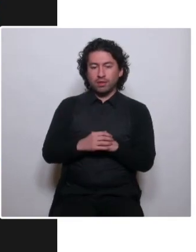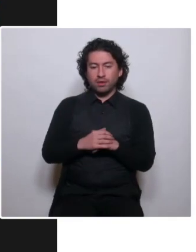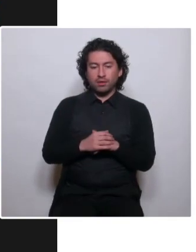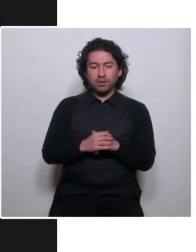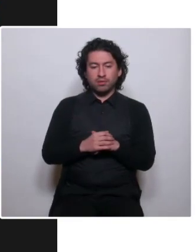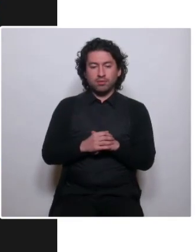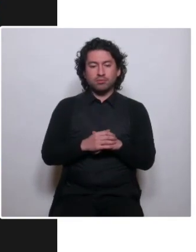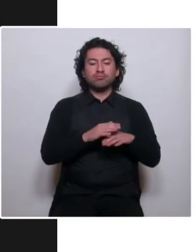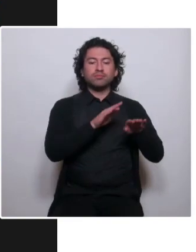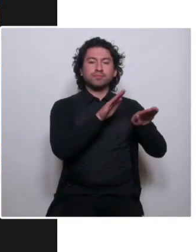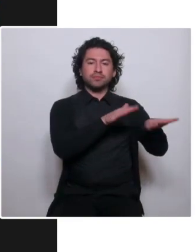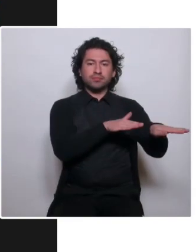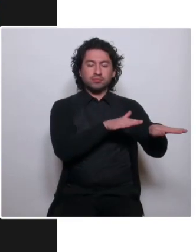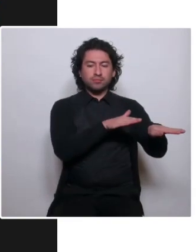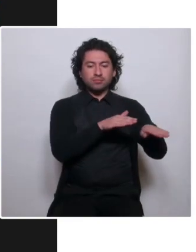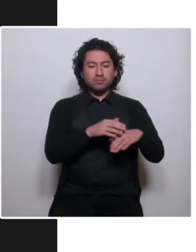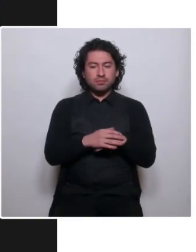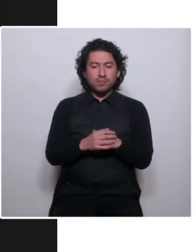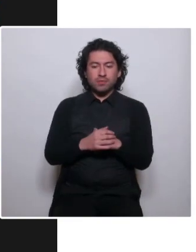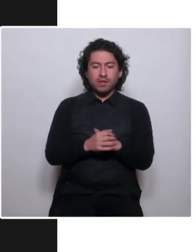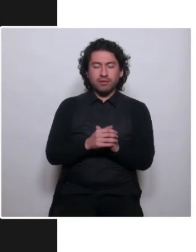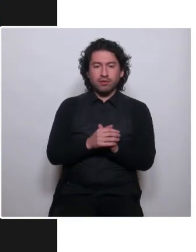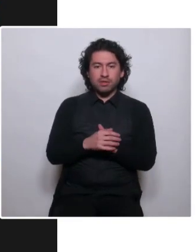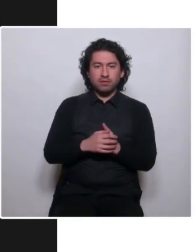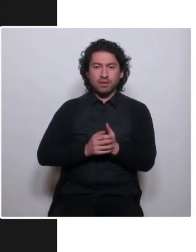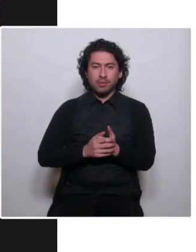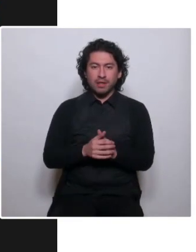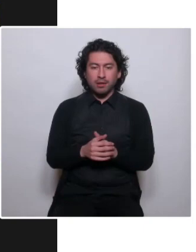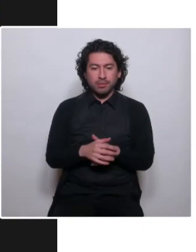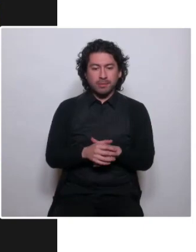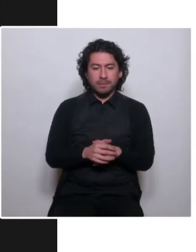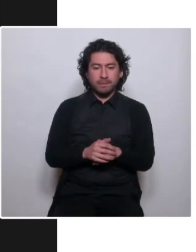Yo voto a favor, señor secretario.